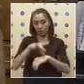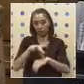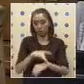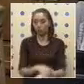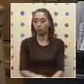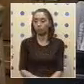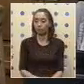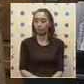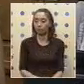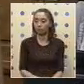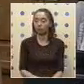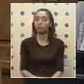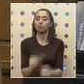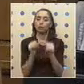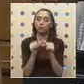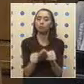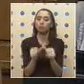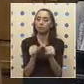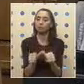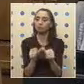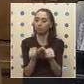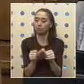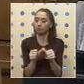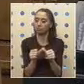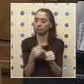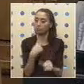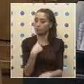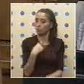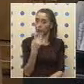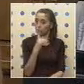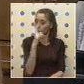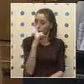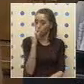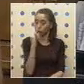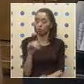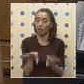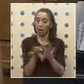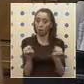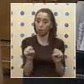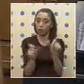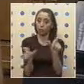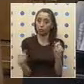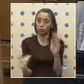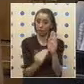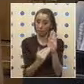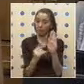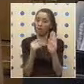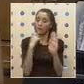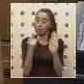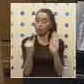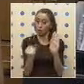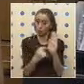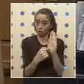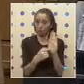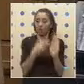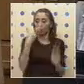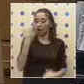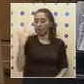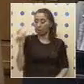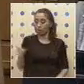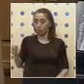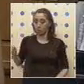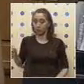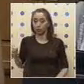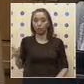pero se persiste en ella. Yo, en lo único que estoy de acuerdo con los partidarios de votar a favor de este proyecto que intervinieron antes que